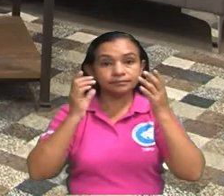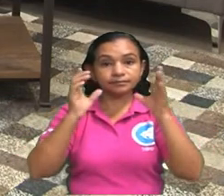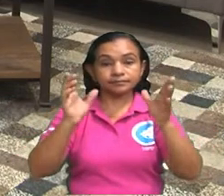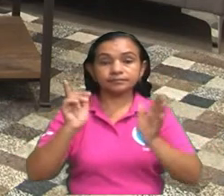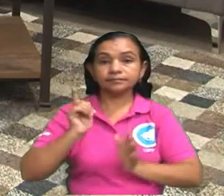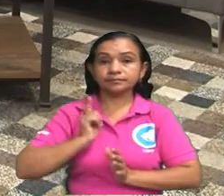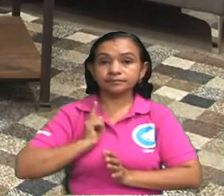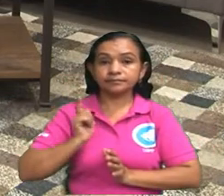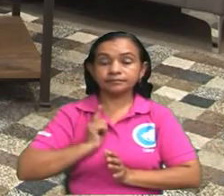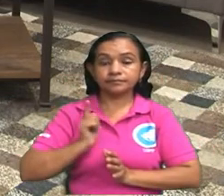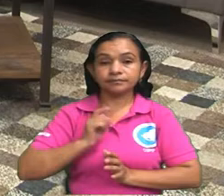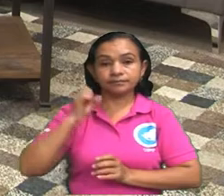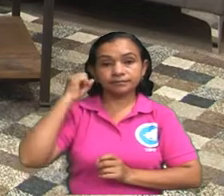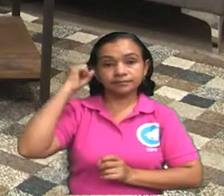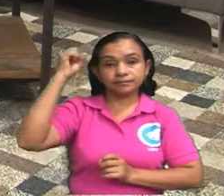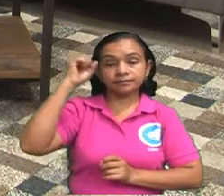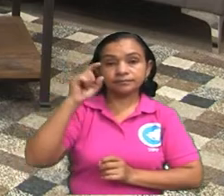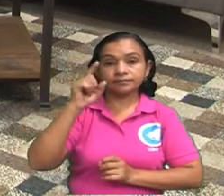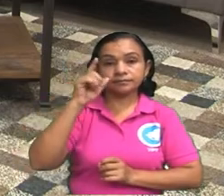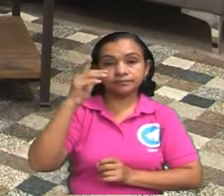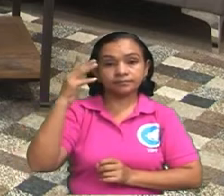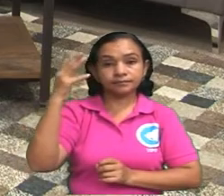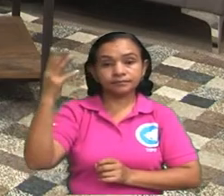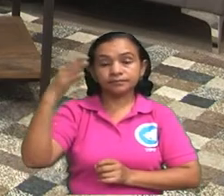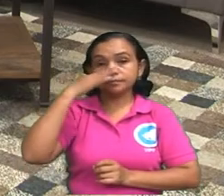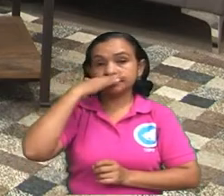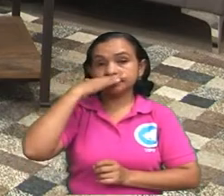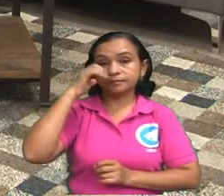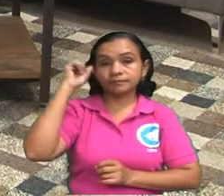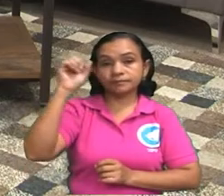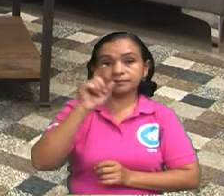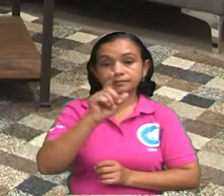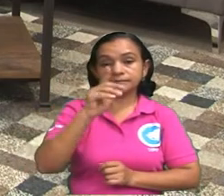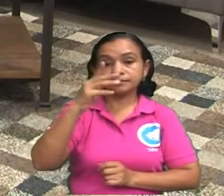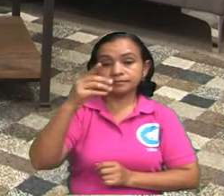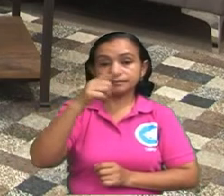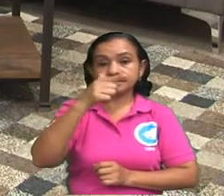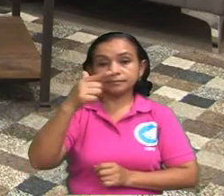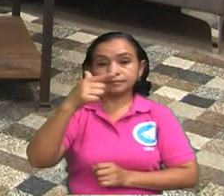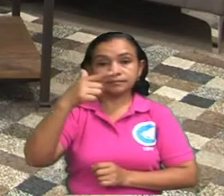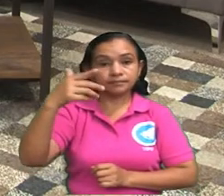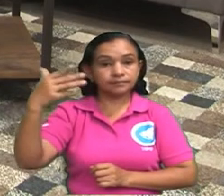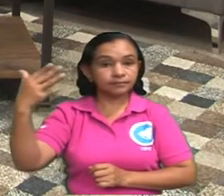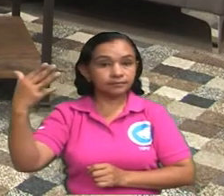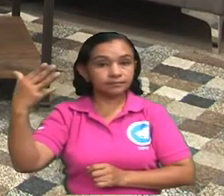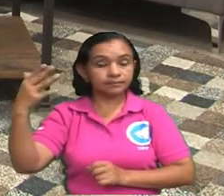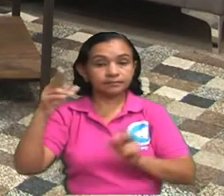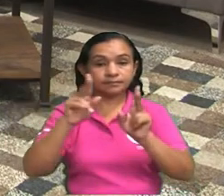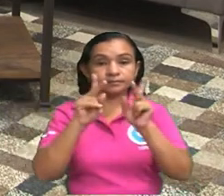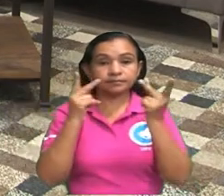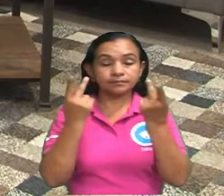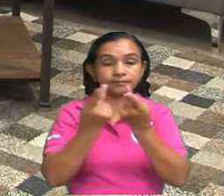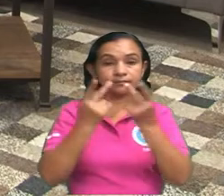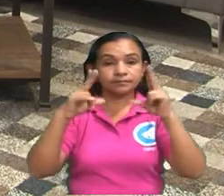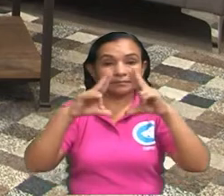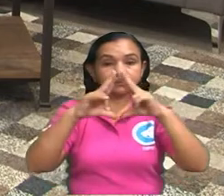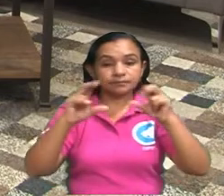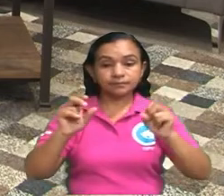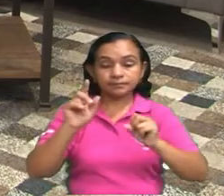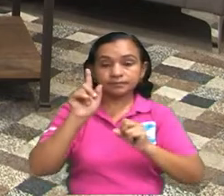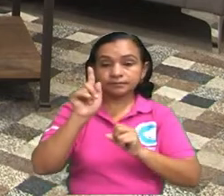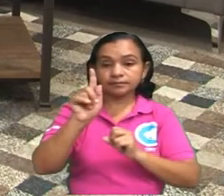conquistan el triunfo. El 19 de julio de 1979 el pueblo nicaragüense, y me imagino también el comandante Tomás